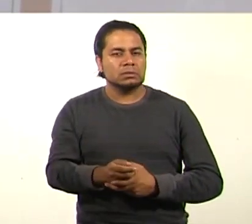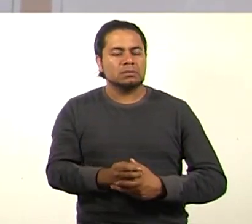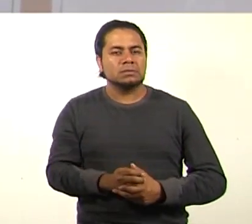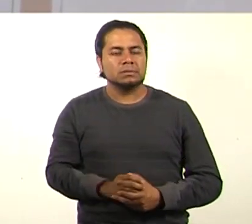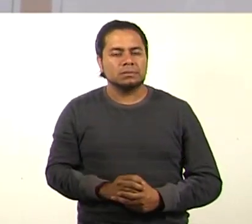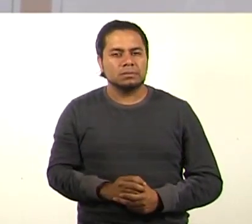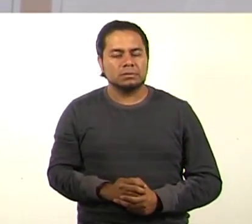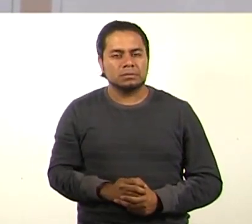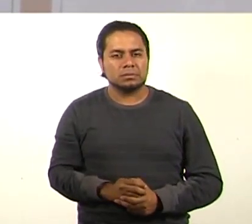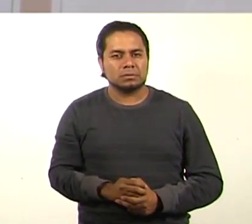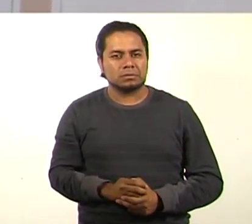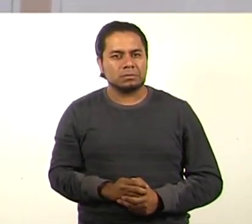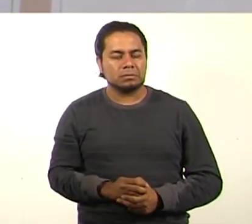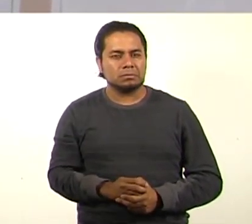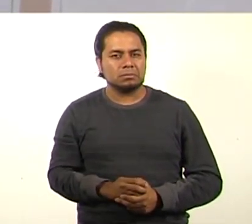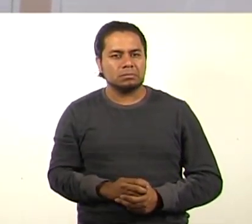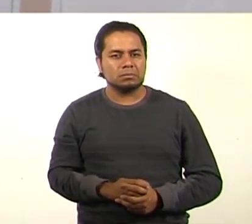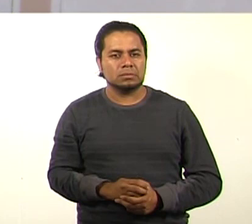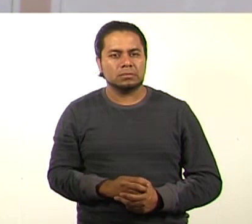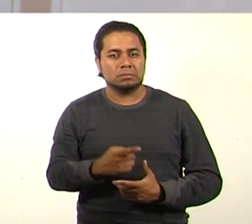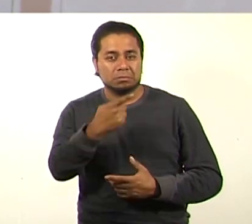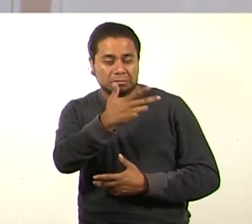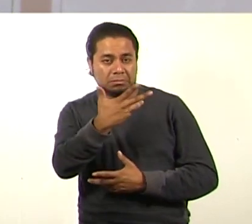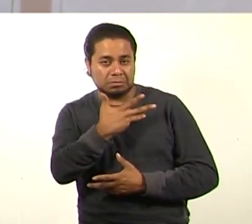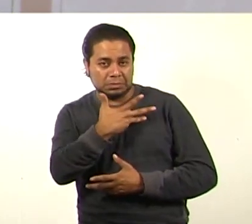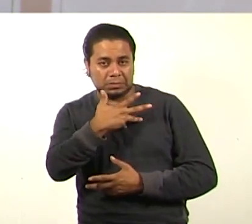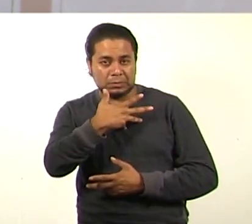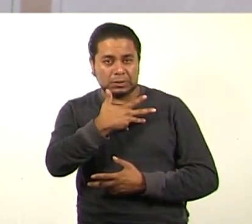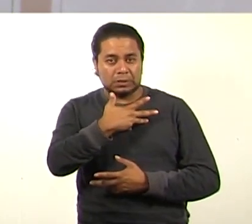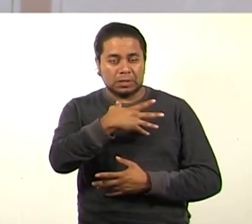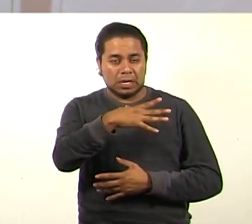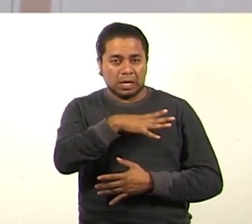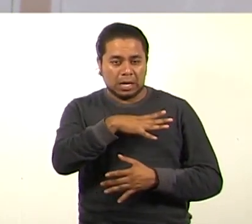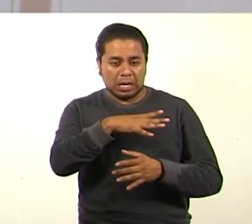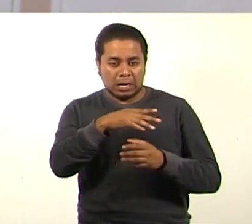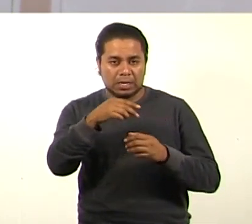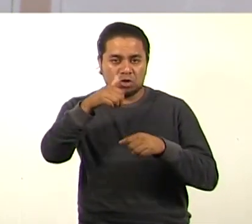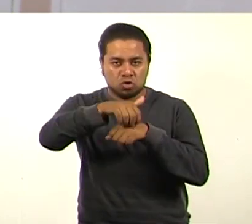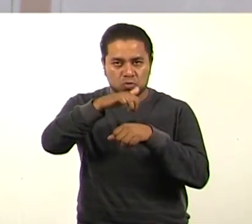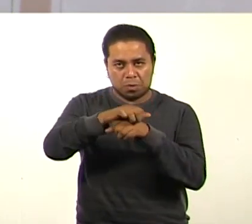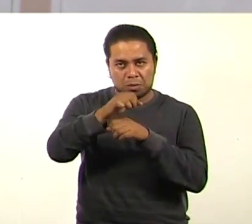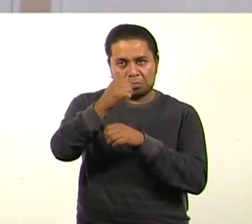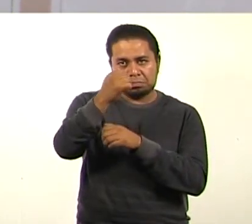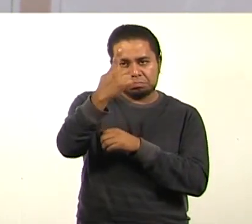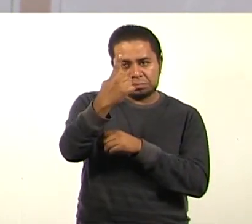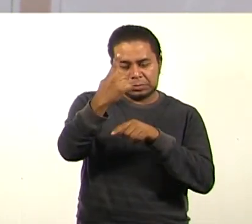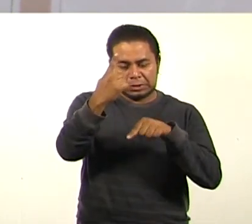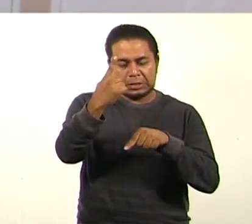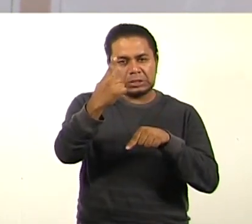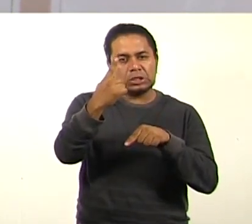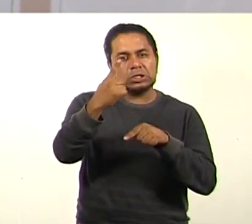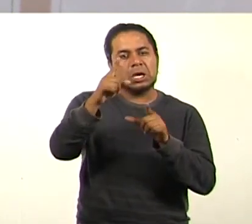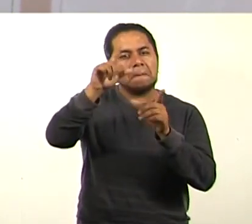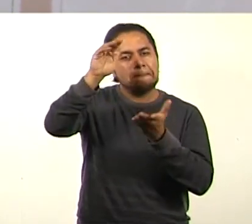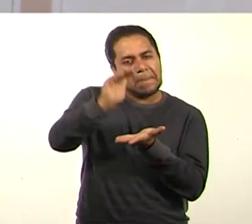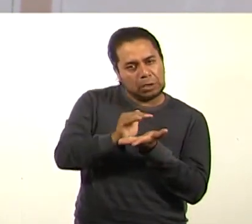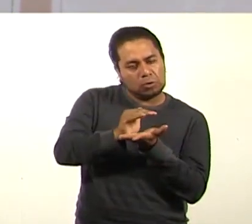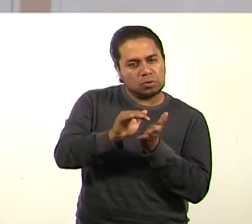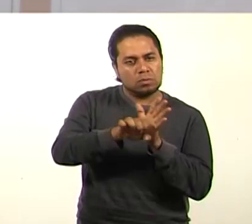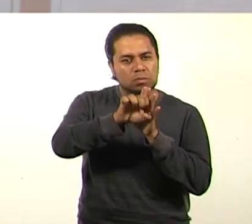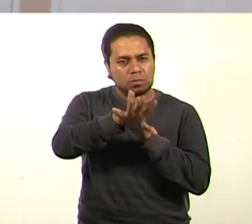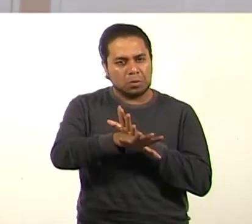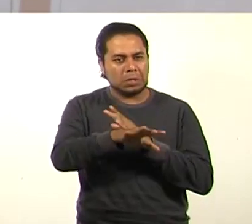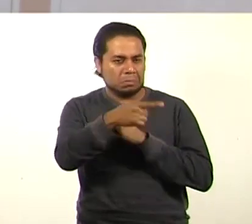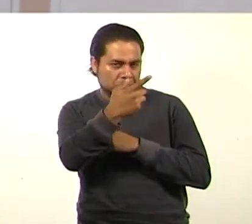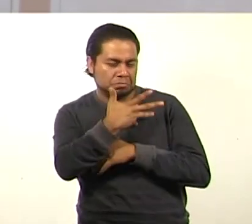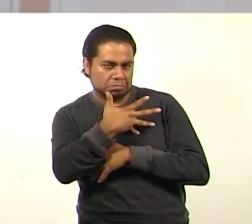propia es una simple fracción en la que el numerador es siempre menor que el denominador. Por ejemplo, aquí tenemos